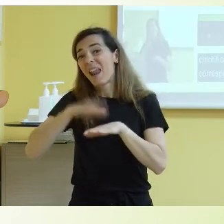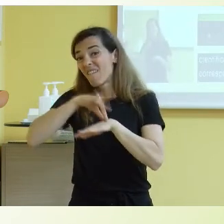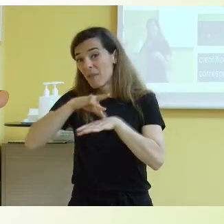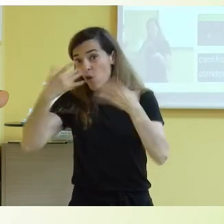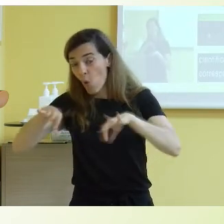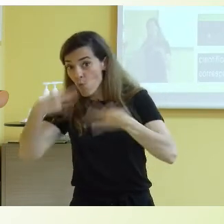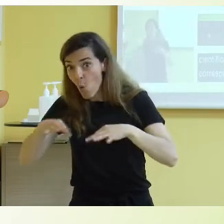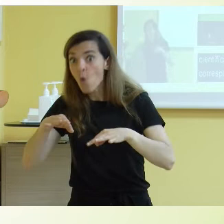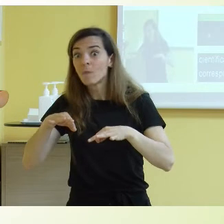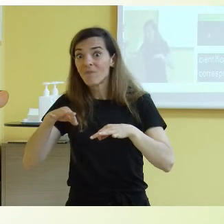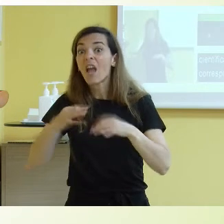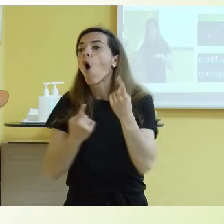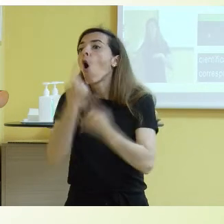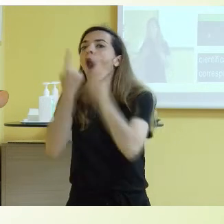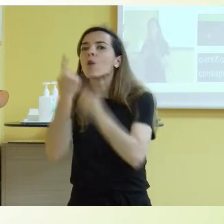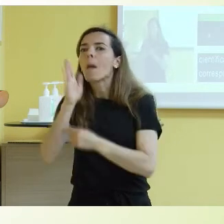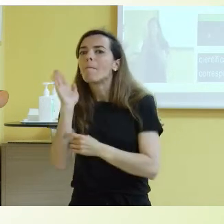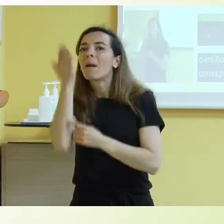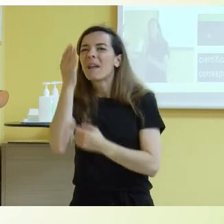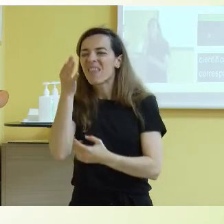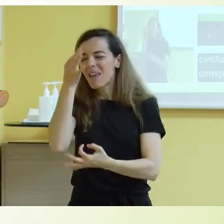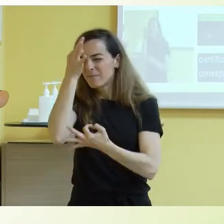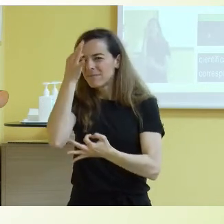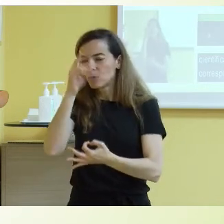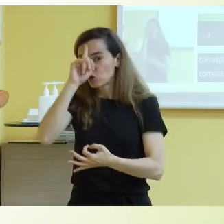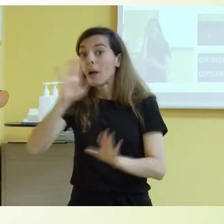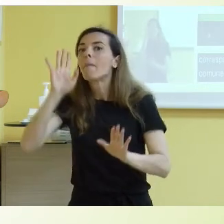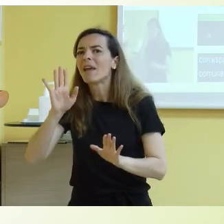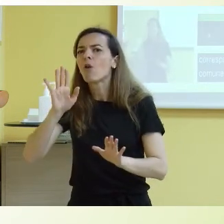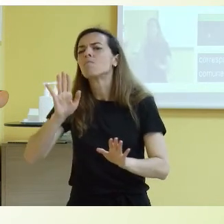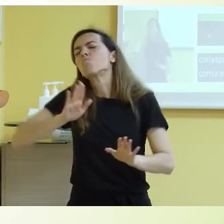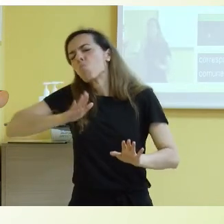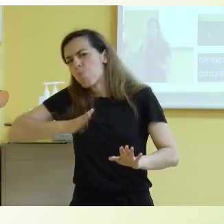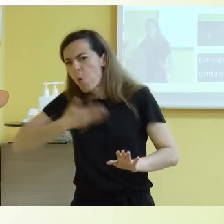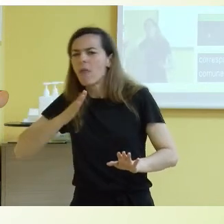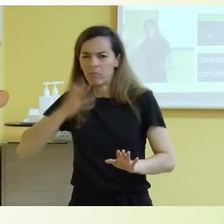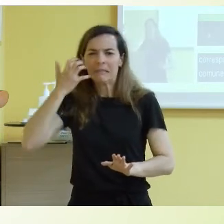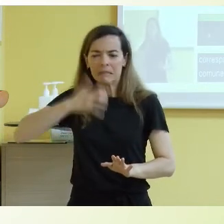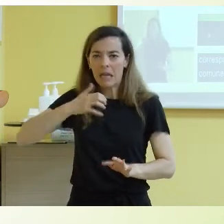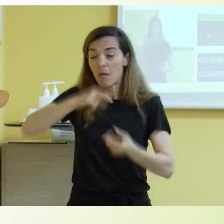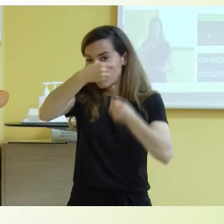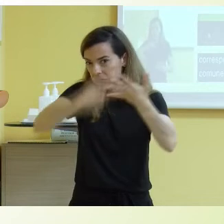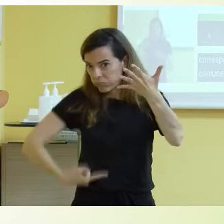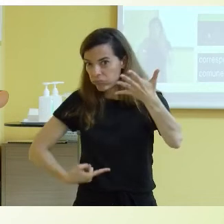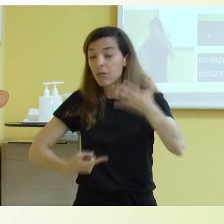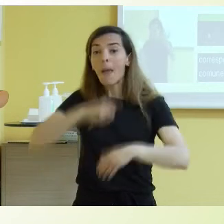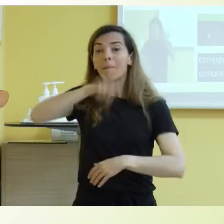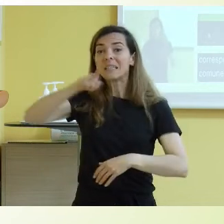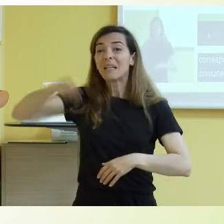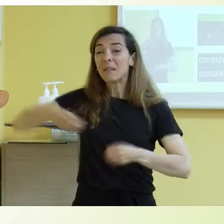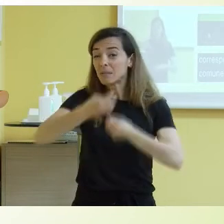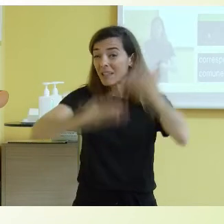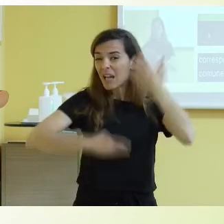enfermedades de las cuales no se conoce su prevalencia exacta, pero que son potencialmente raras. Este inventario se actualiza